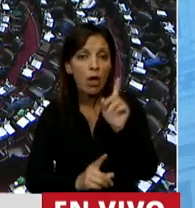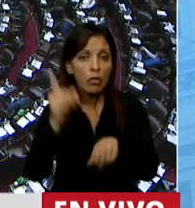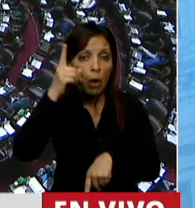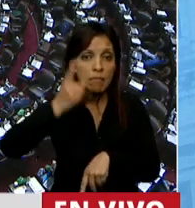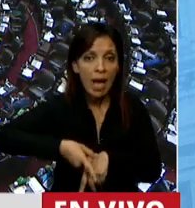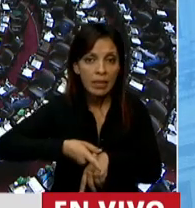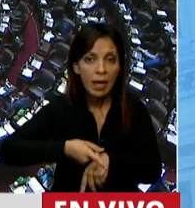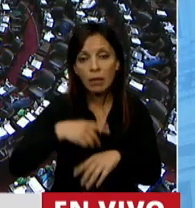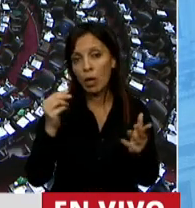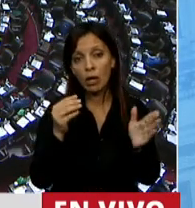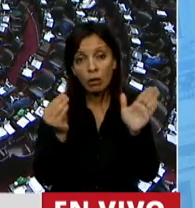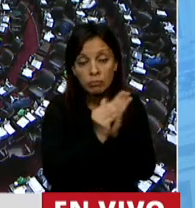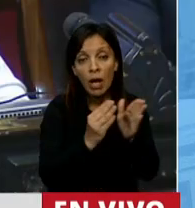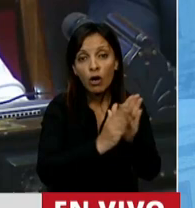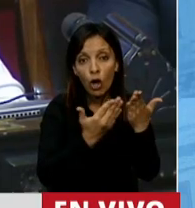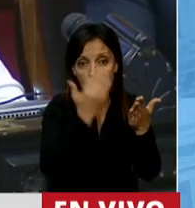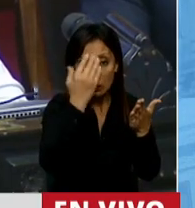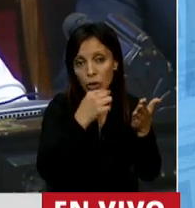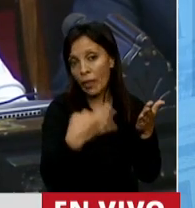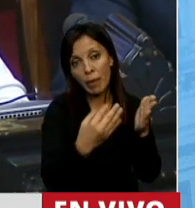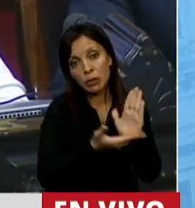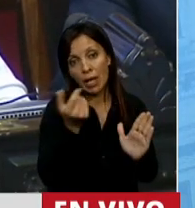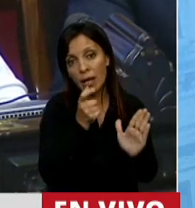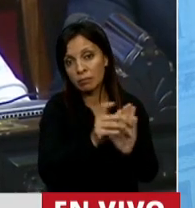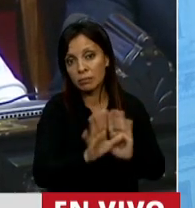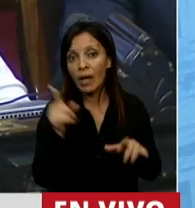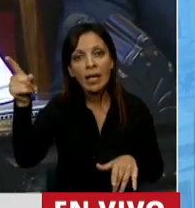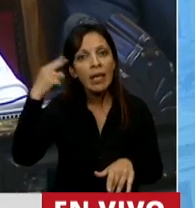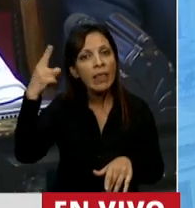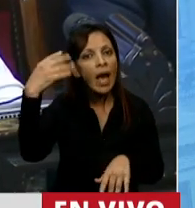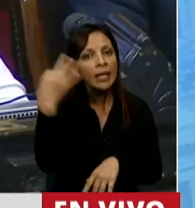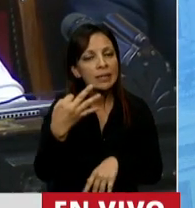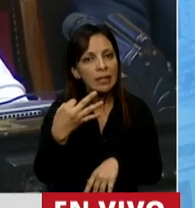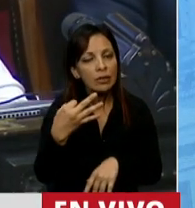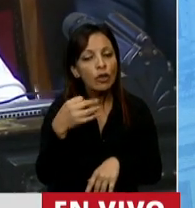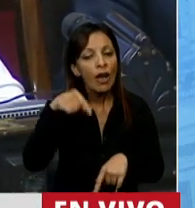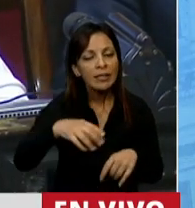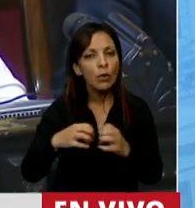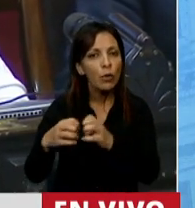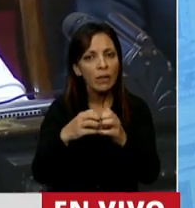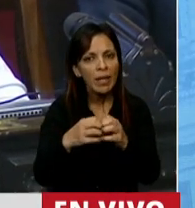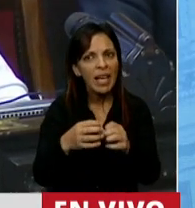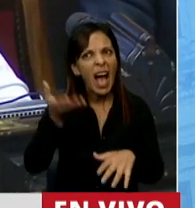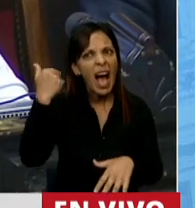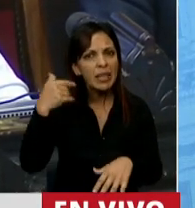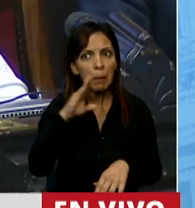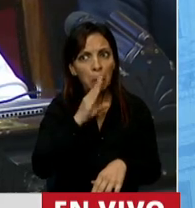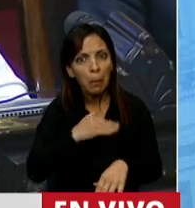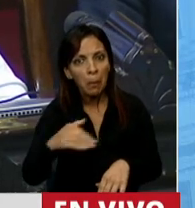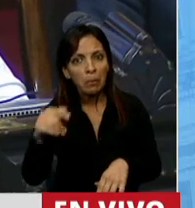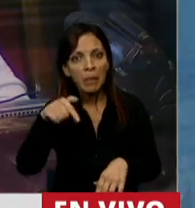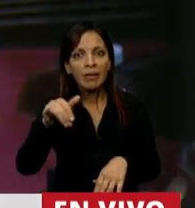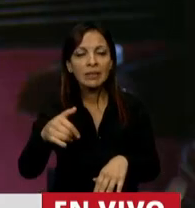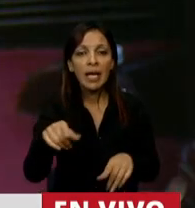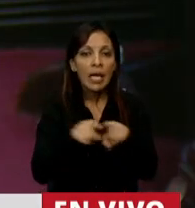Dios dice, saquemos a Dios de la Constitución. Es una excelente idea. Ese es un debate que está silenciado y estuvo silenciado tanto